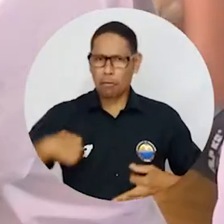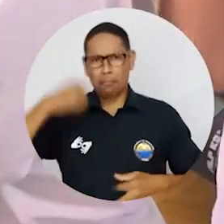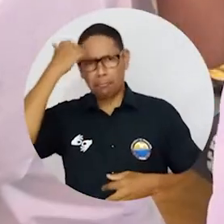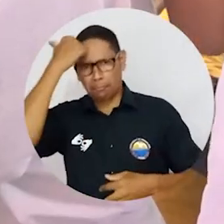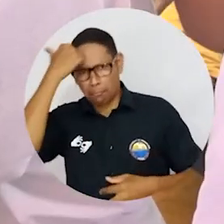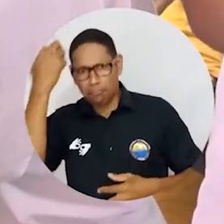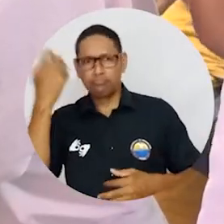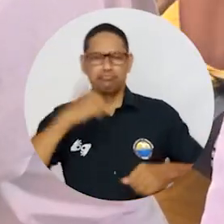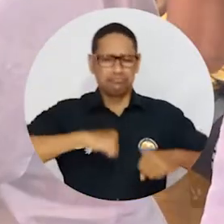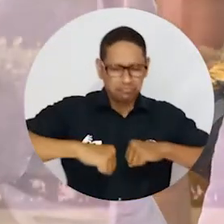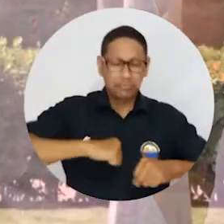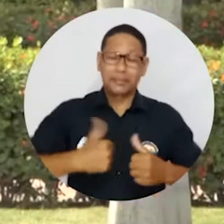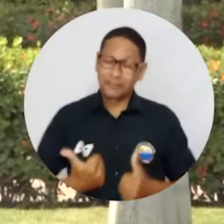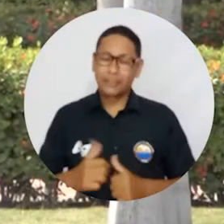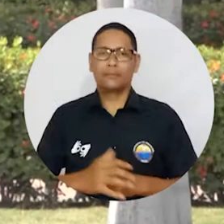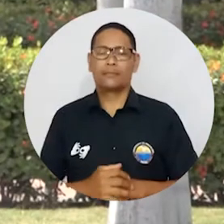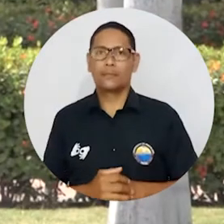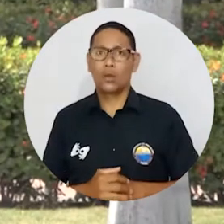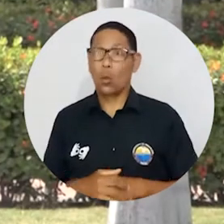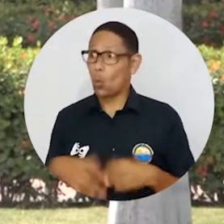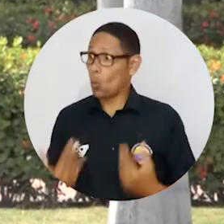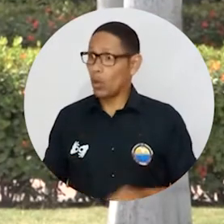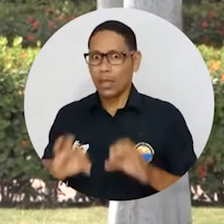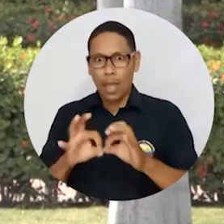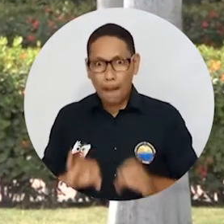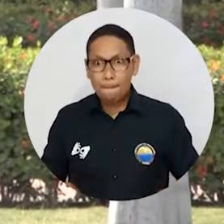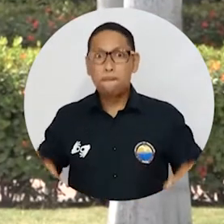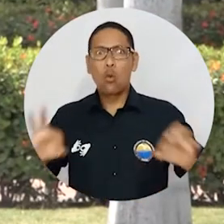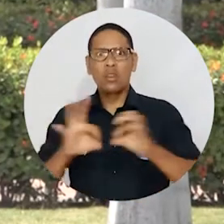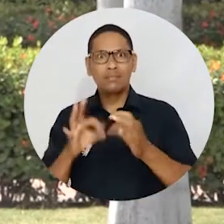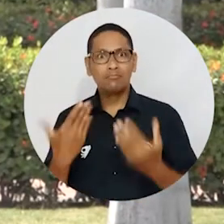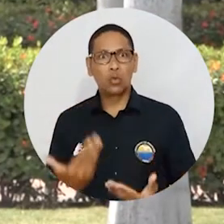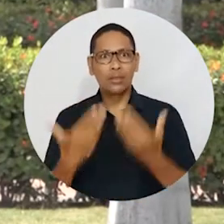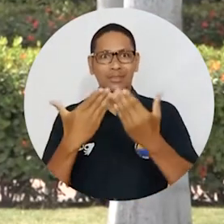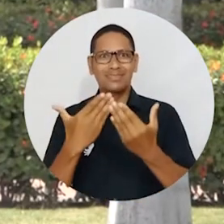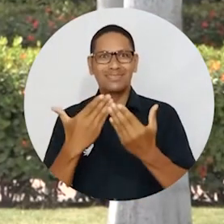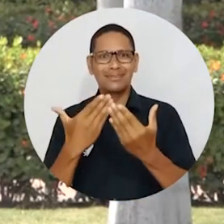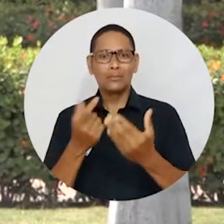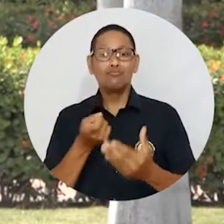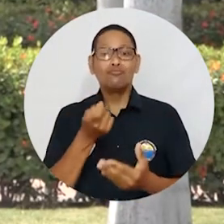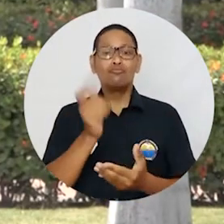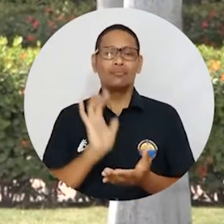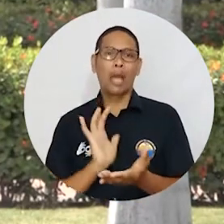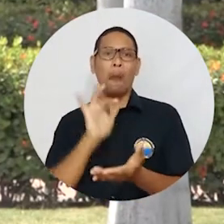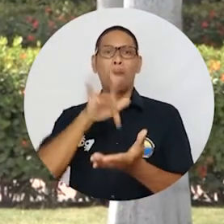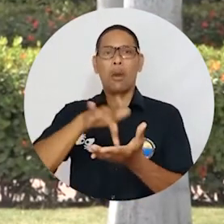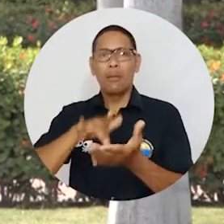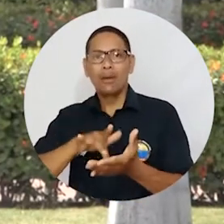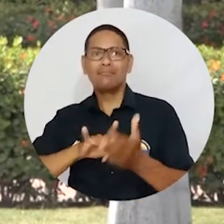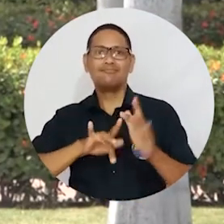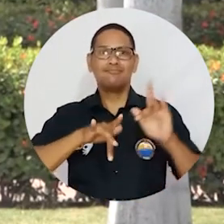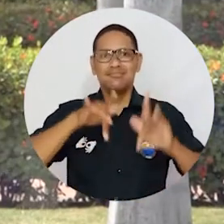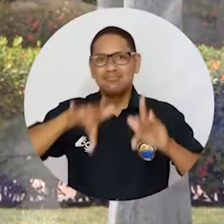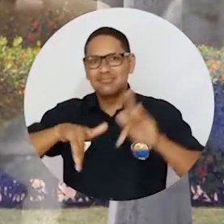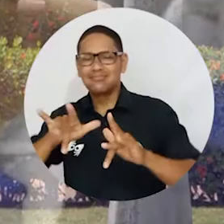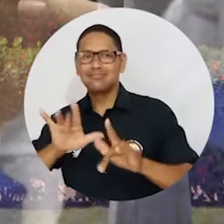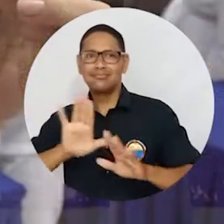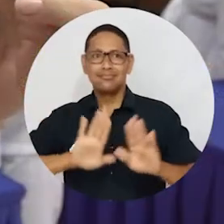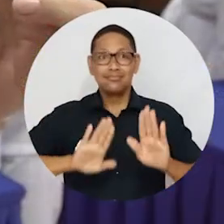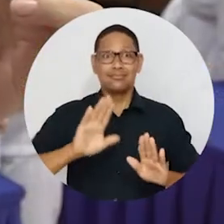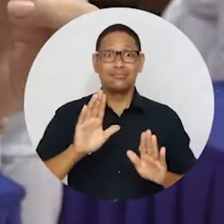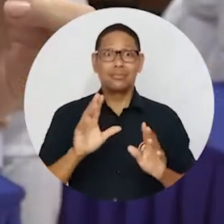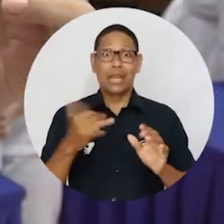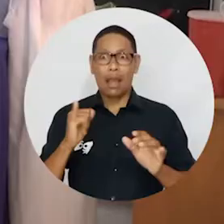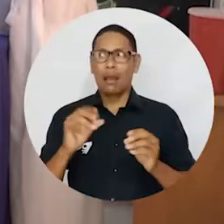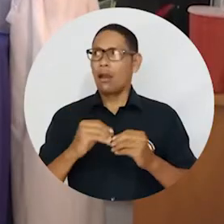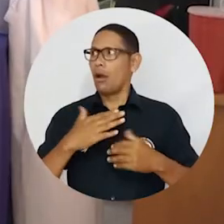la vida social de nuevo. Paso fundamental para nosotros volver a la presencialidad. Ante todo, ya podemos tener con